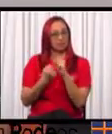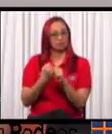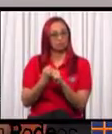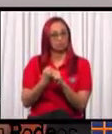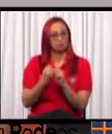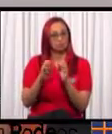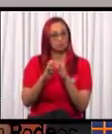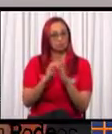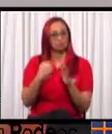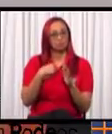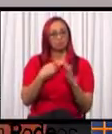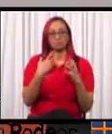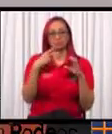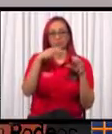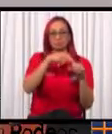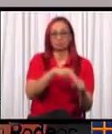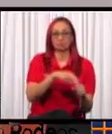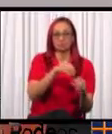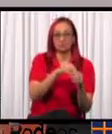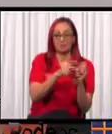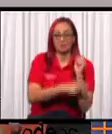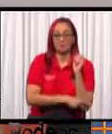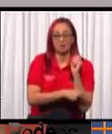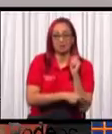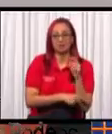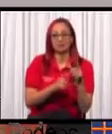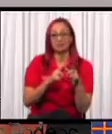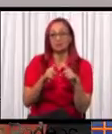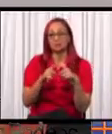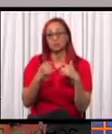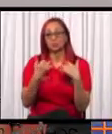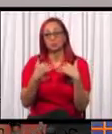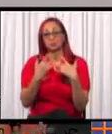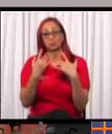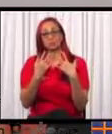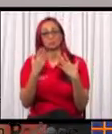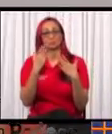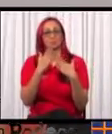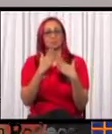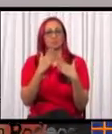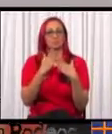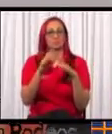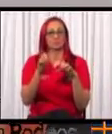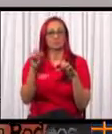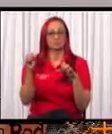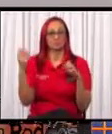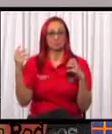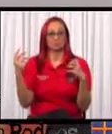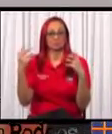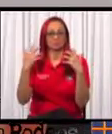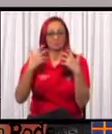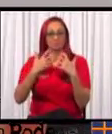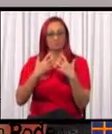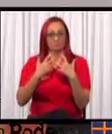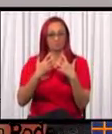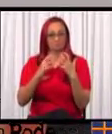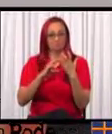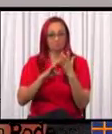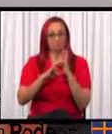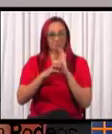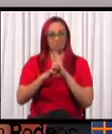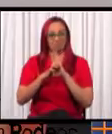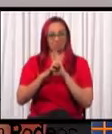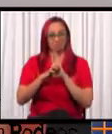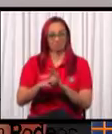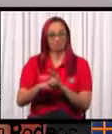inscriben moléculas en el país. Entonces estamos con una parálisis en el sistema de inscripción que nos ponen en